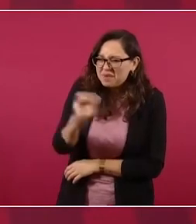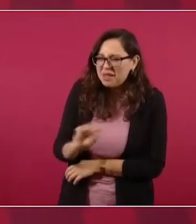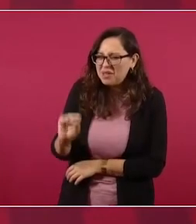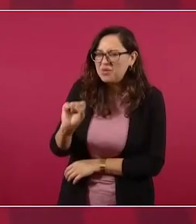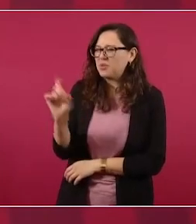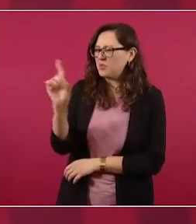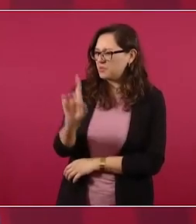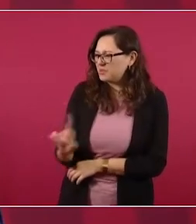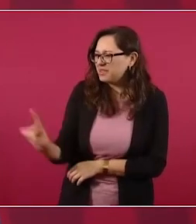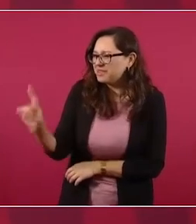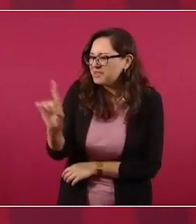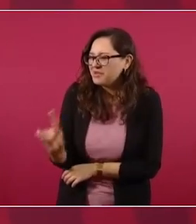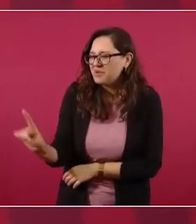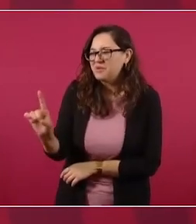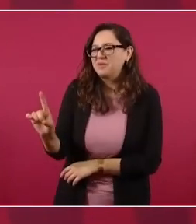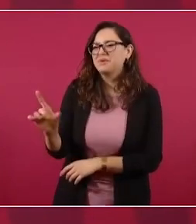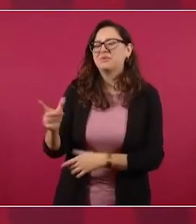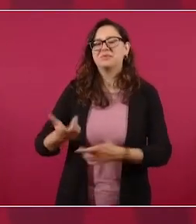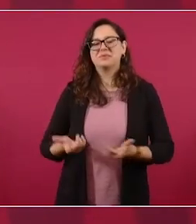un